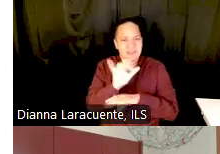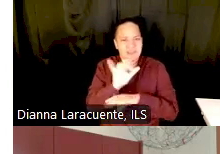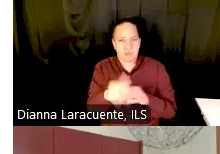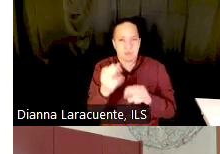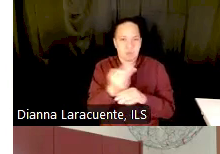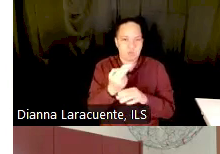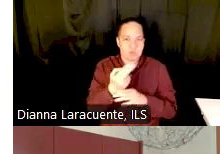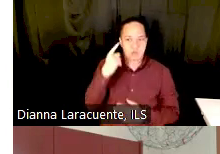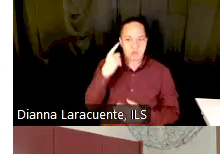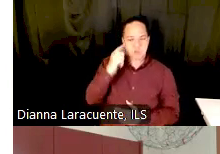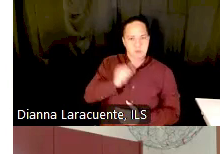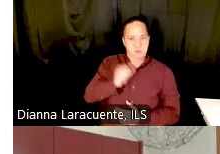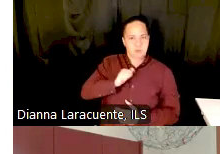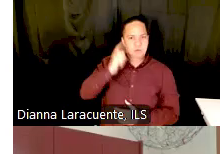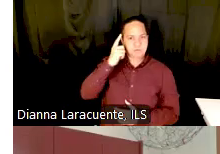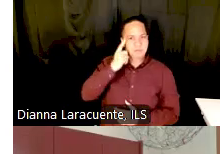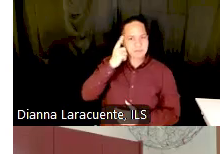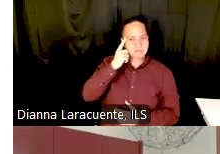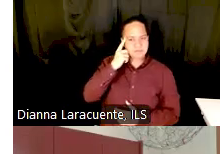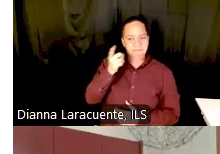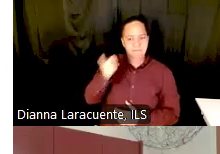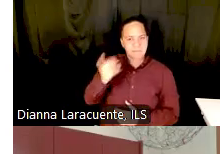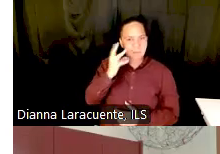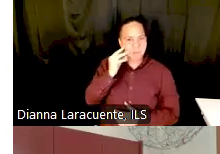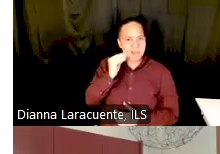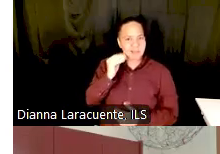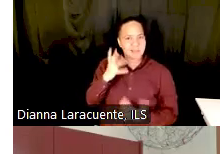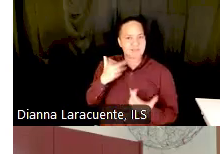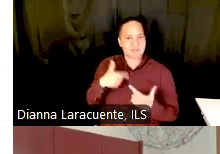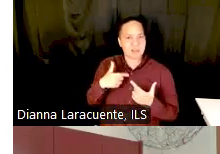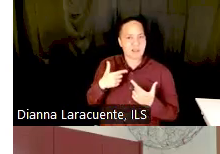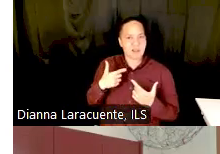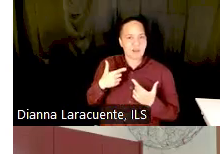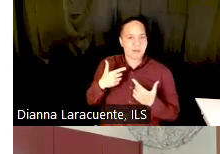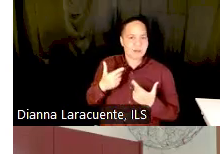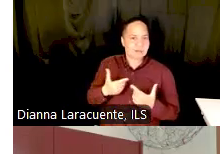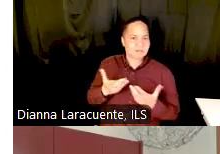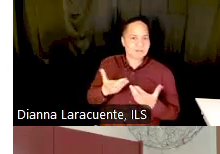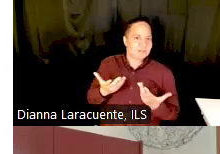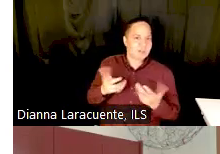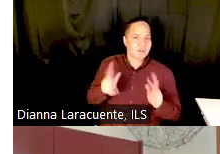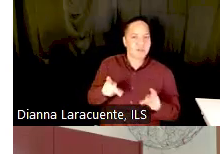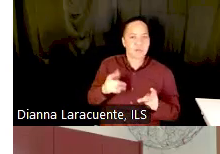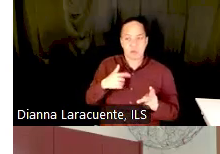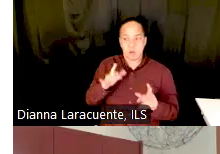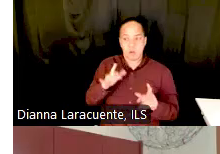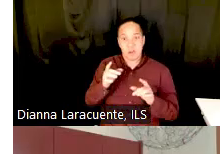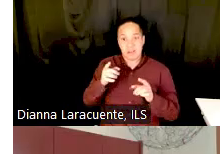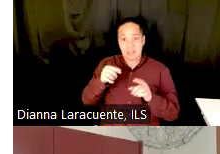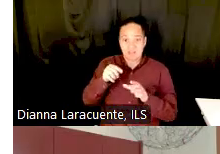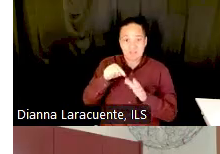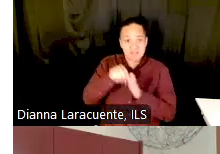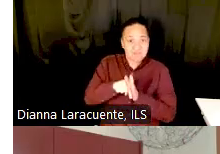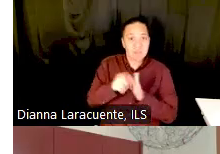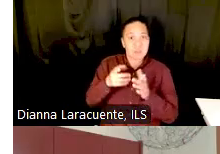el criterio de lo que está viviendo la persona en ese momento, de la intensidad de lo que está ocurriendo. Así que, en